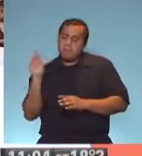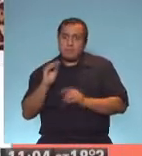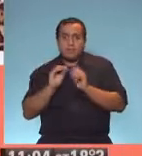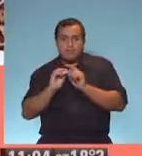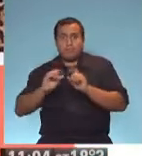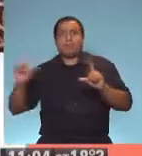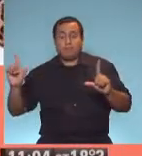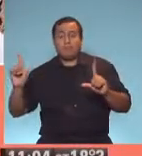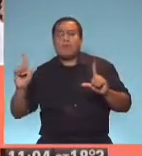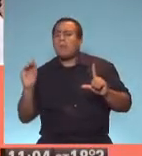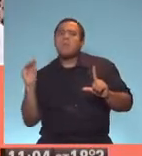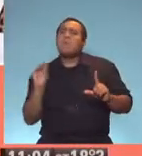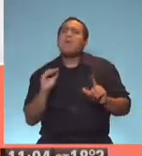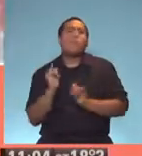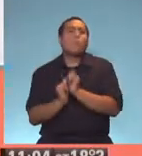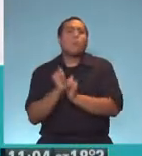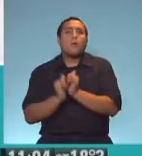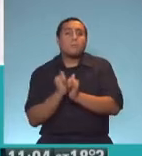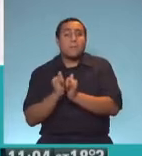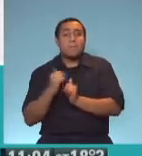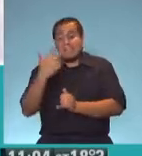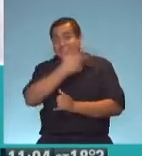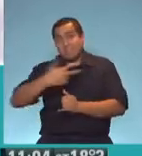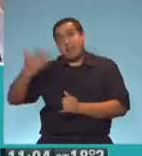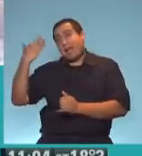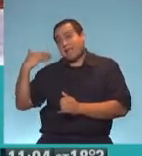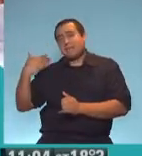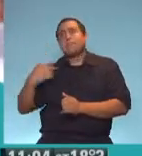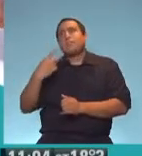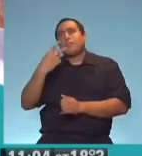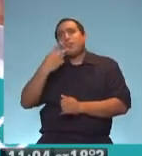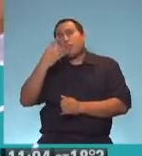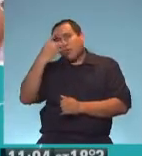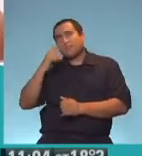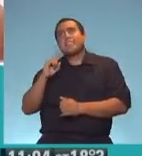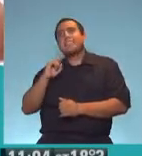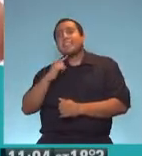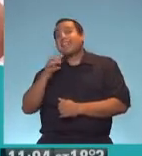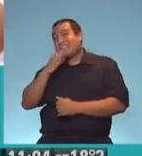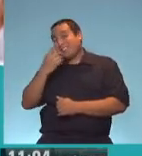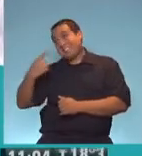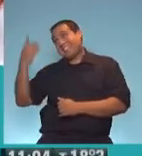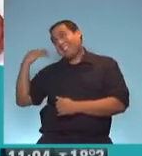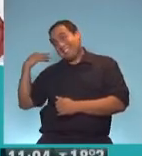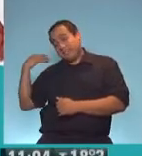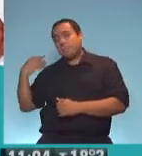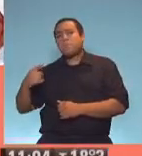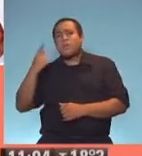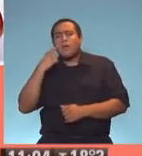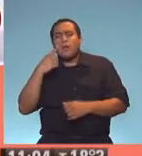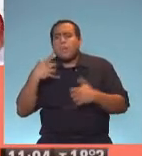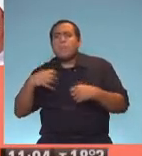Allí se notificó que en las últimas 3 semanas, o sea, semana 12, 13 y 14, se